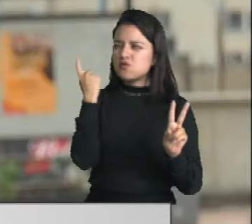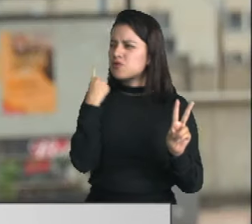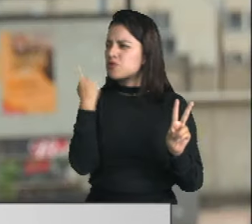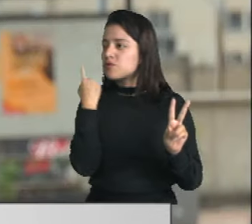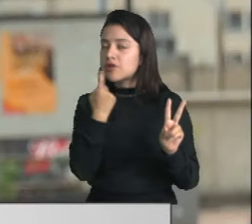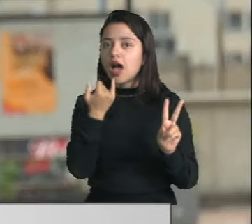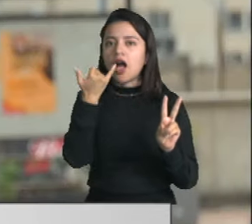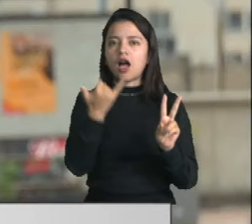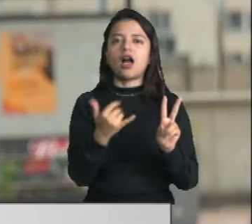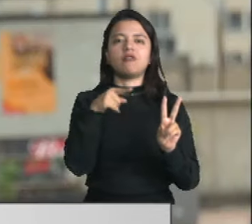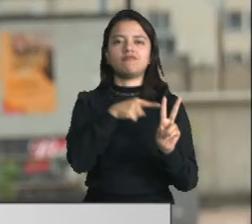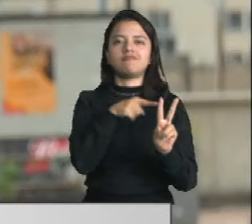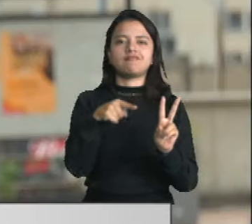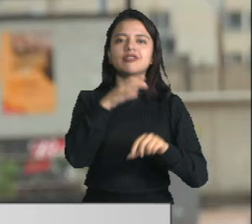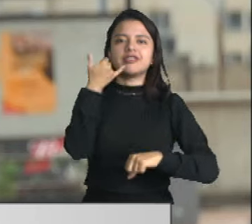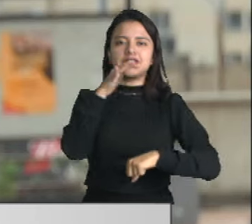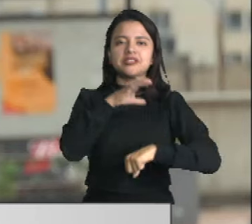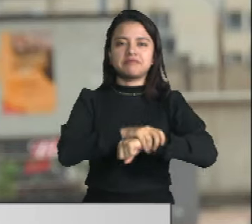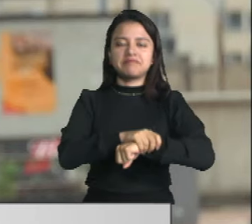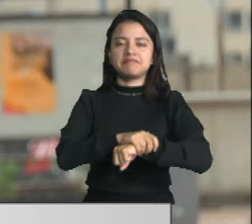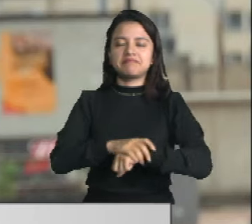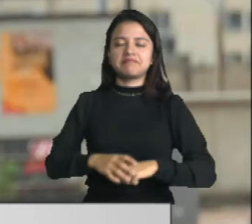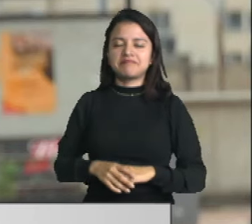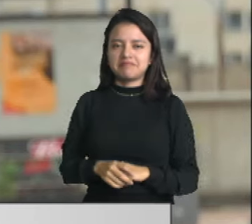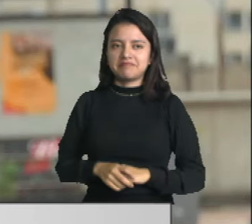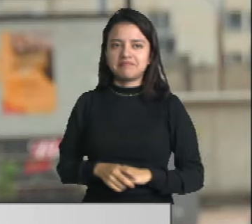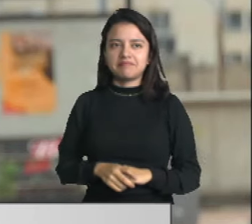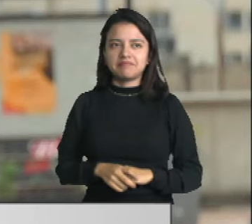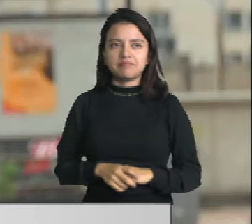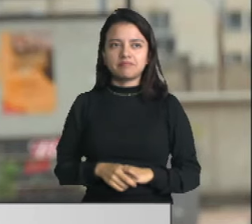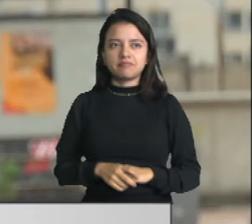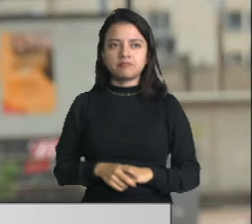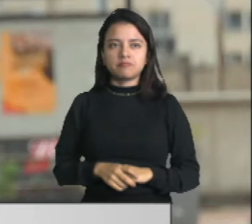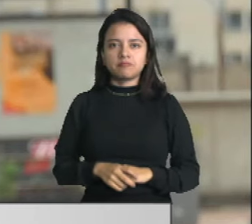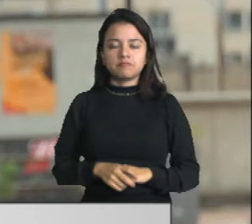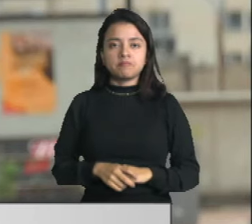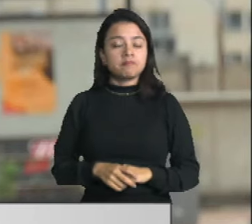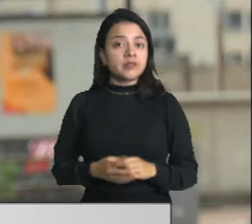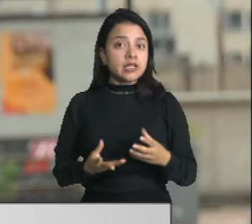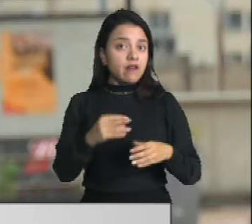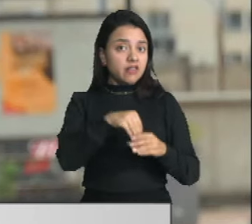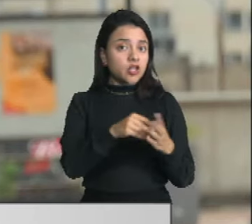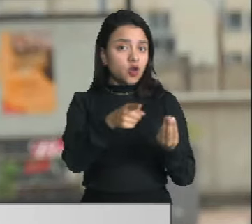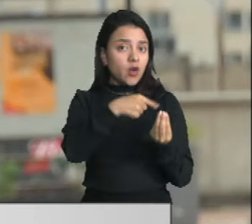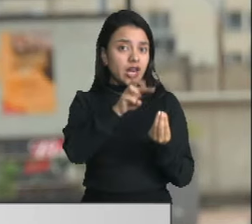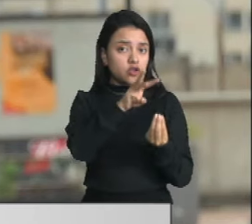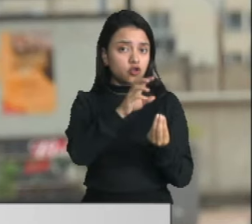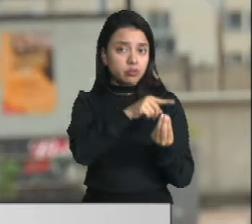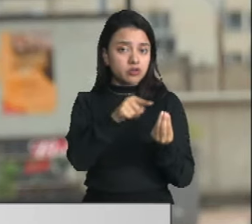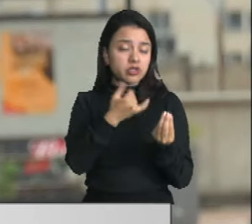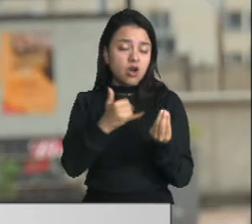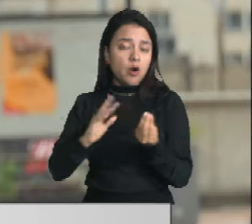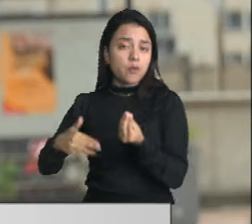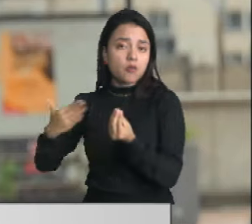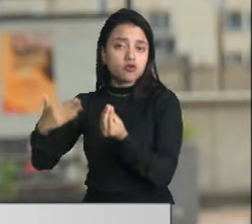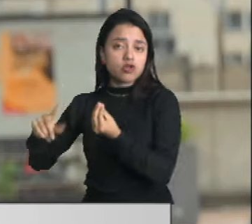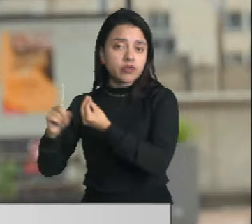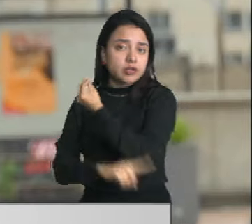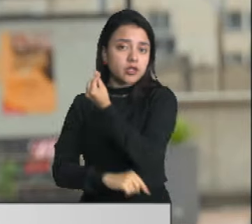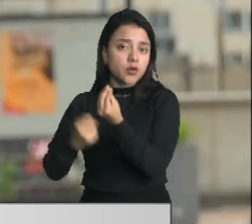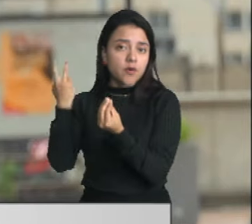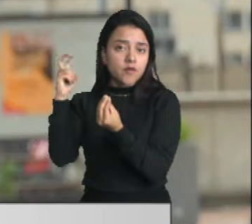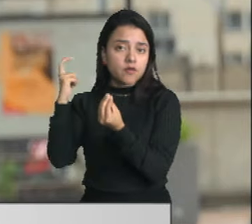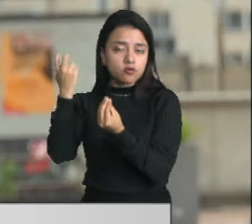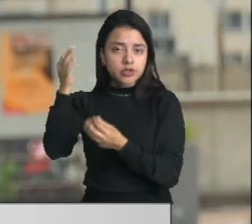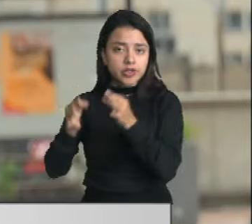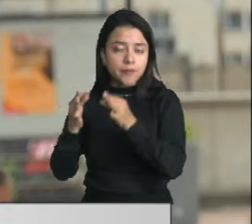justamente por el tráfico de estupefacientes, fueron capturados entre estas 8 personas que serán sometidas a la justicia. Esta es toda la información